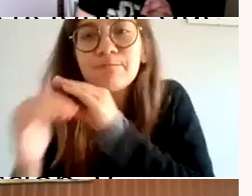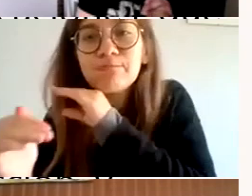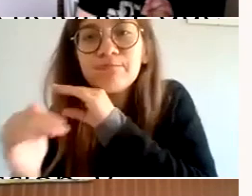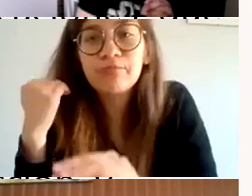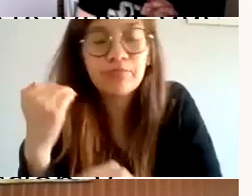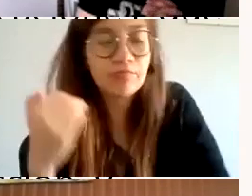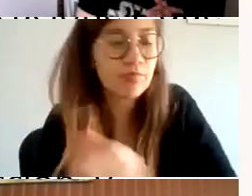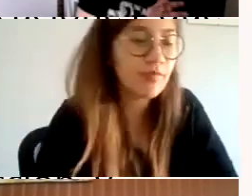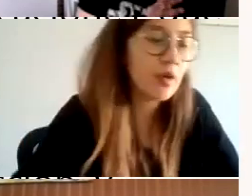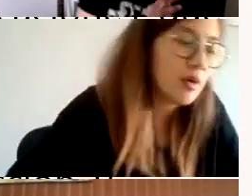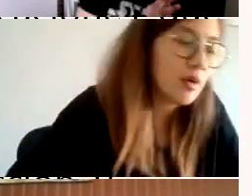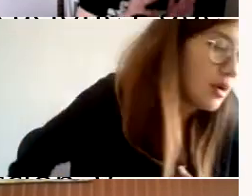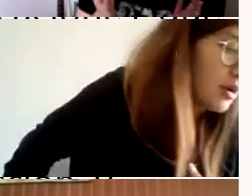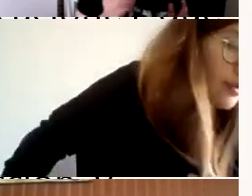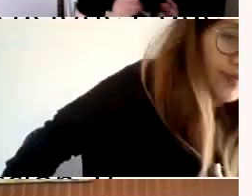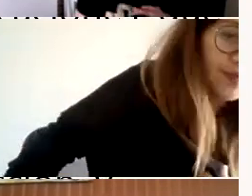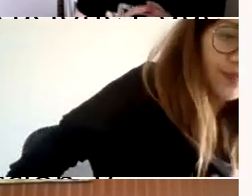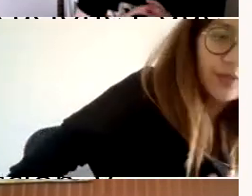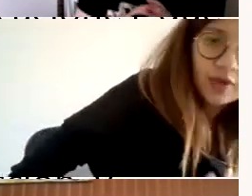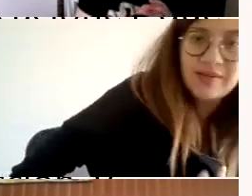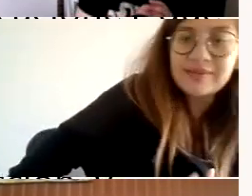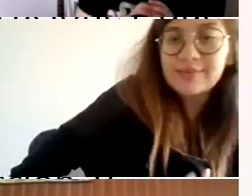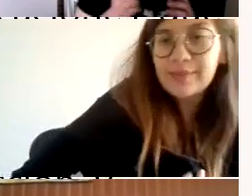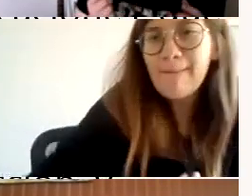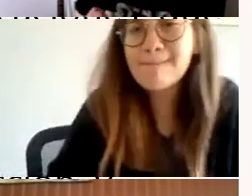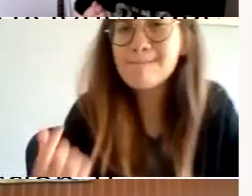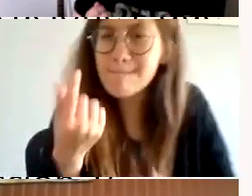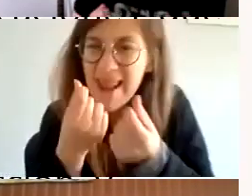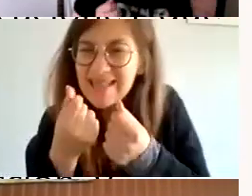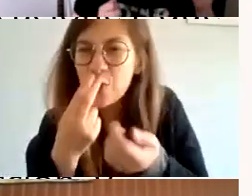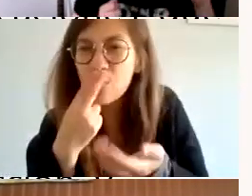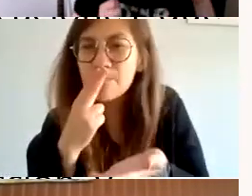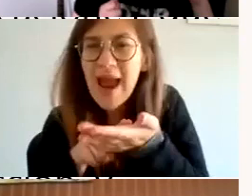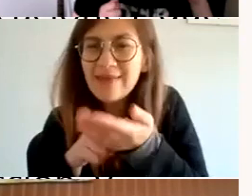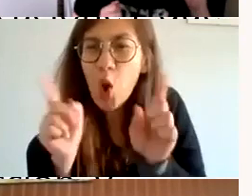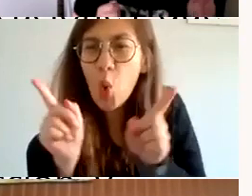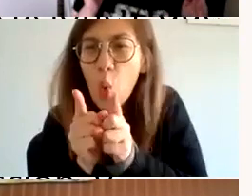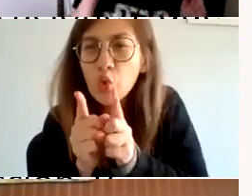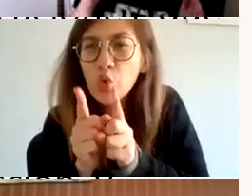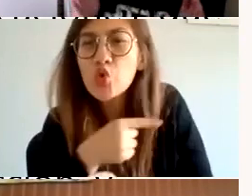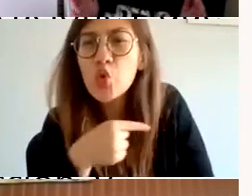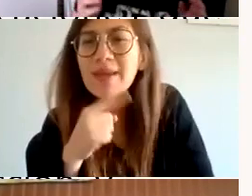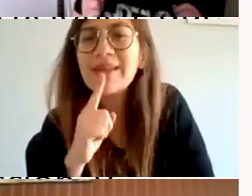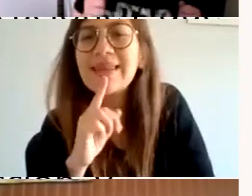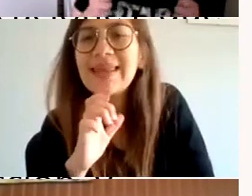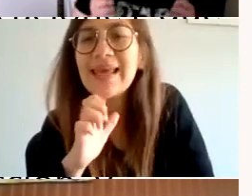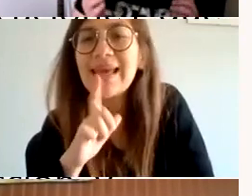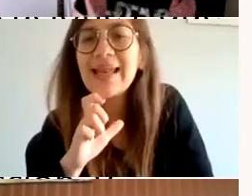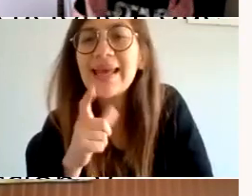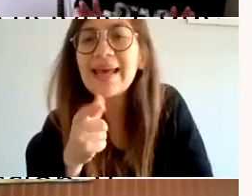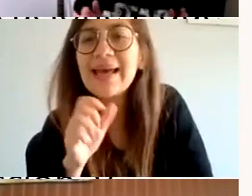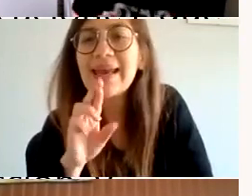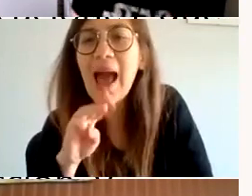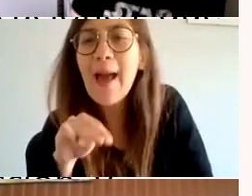estos mensajes cortos, telegramas, perdón, telegramas, que son mensajes cortos que tienen un emisor y un destinatario para